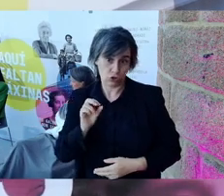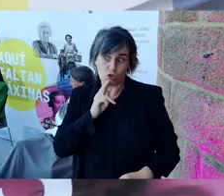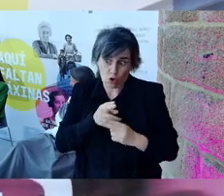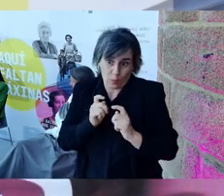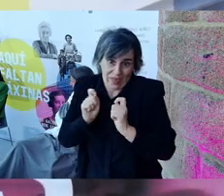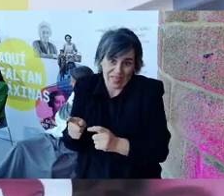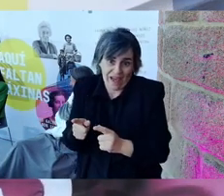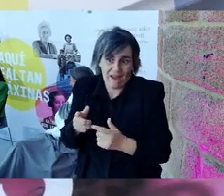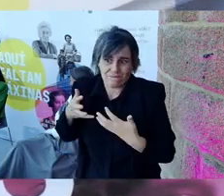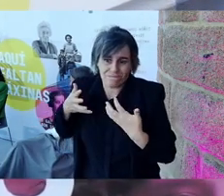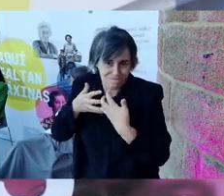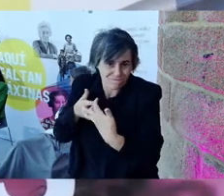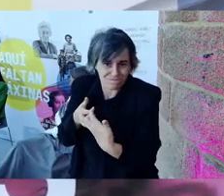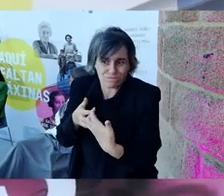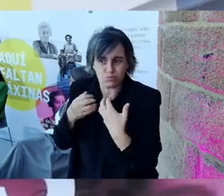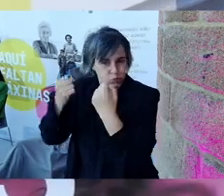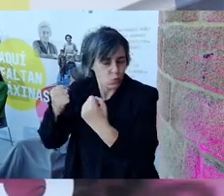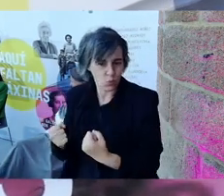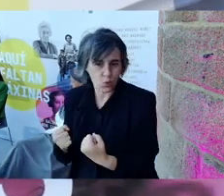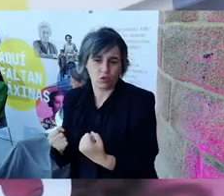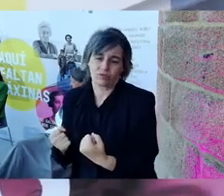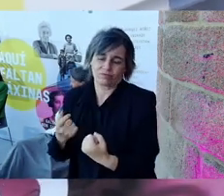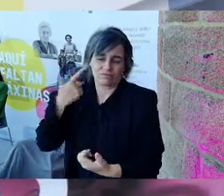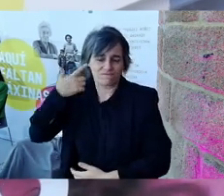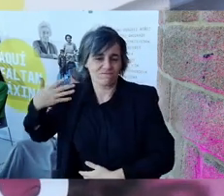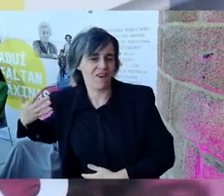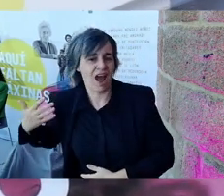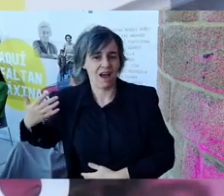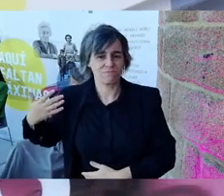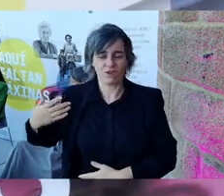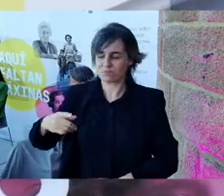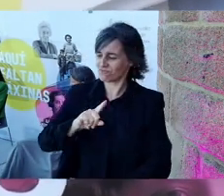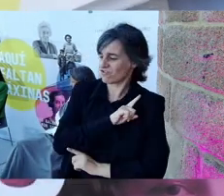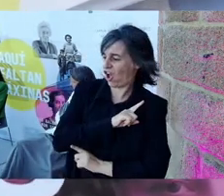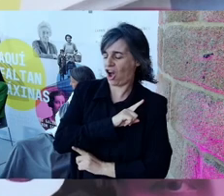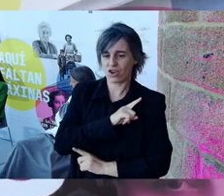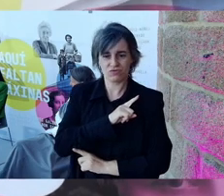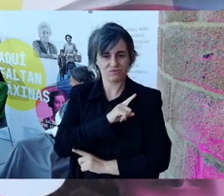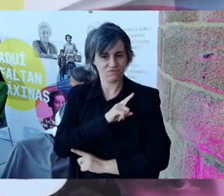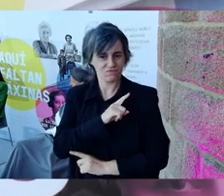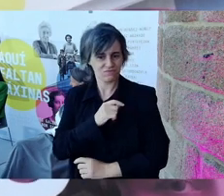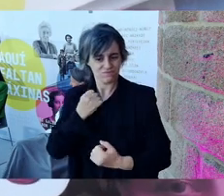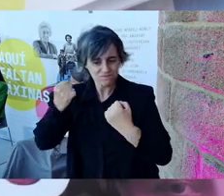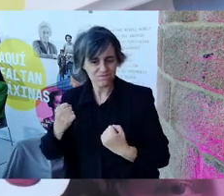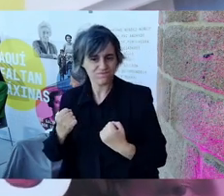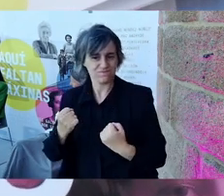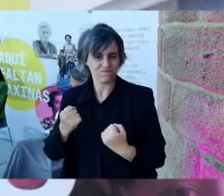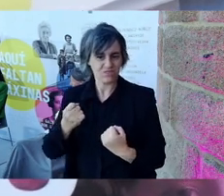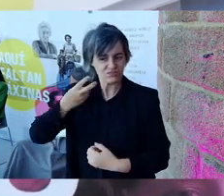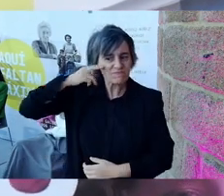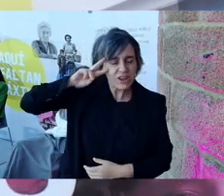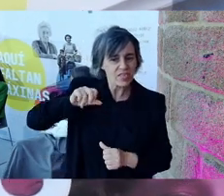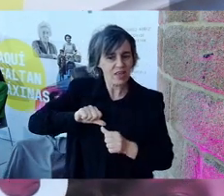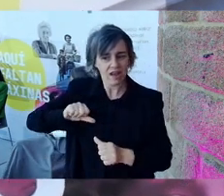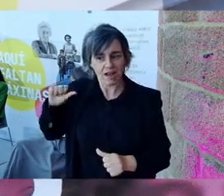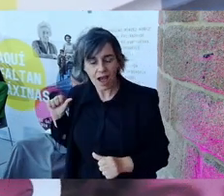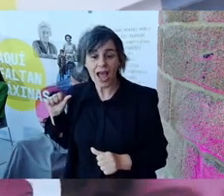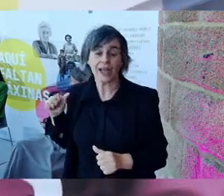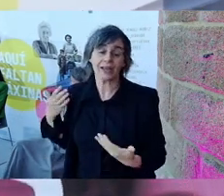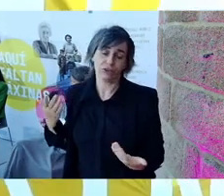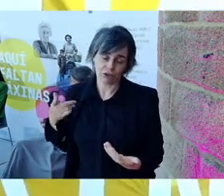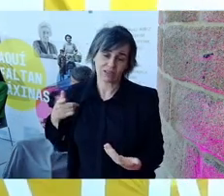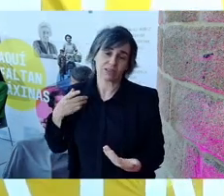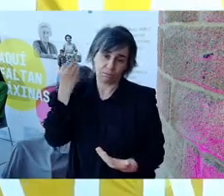precisamente llevaba ya en la época una fama detrás, una trayectoria militar brillante, y por tanto esa